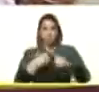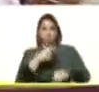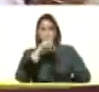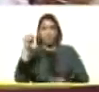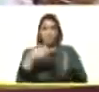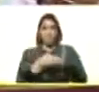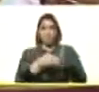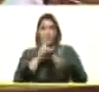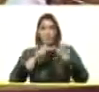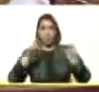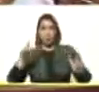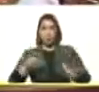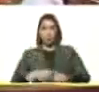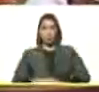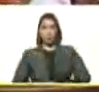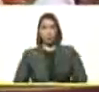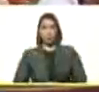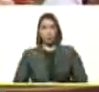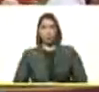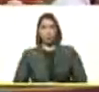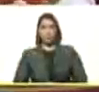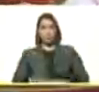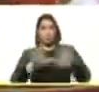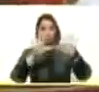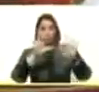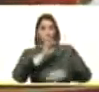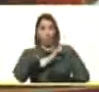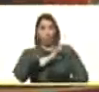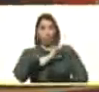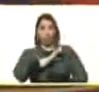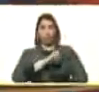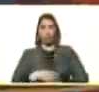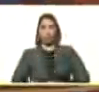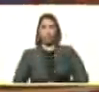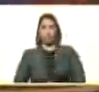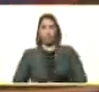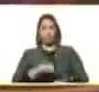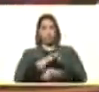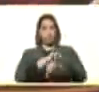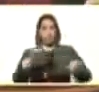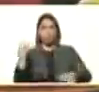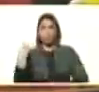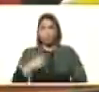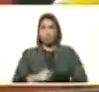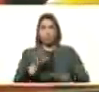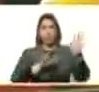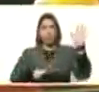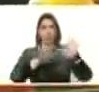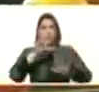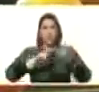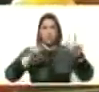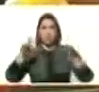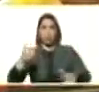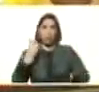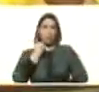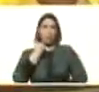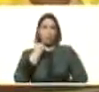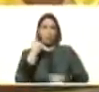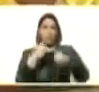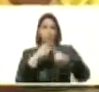habitantes. El 10 de enero ya teníamos 15 casos por 100.000